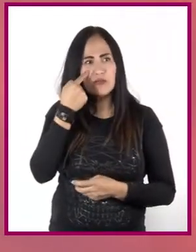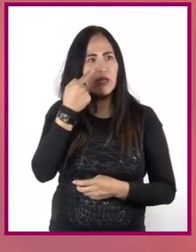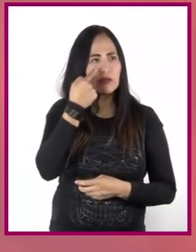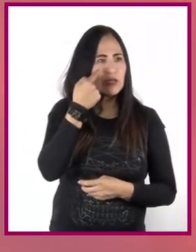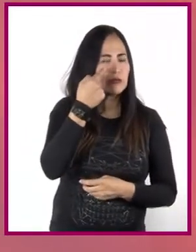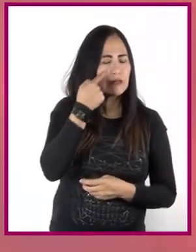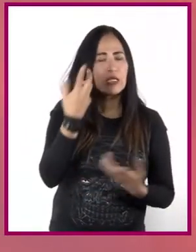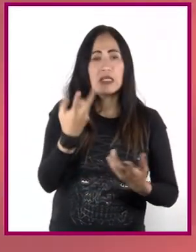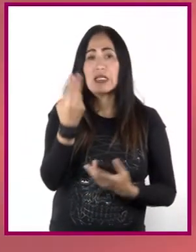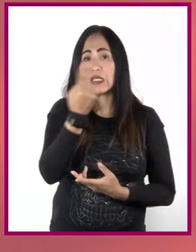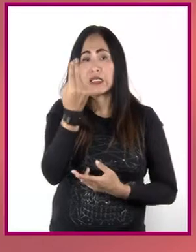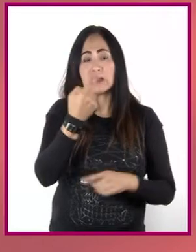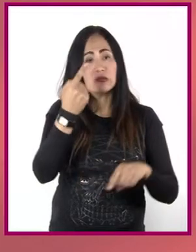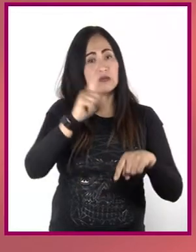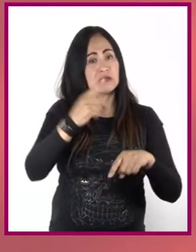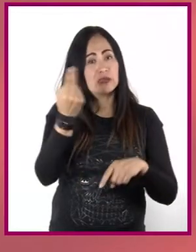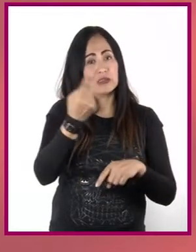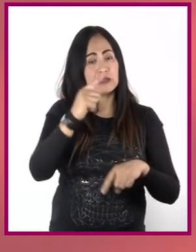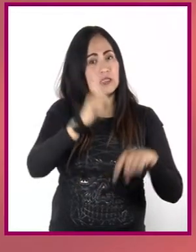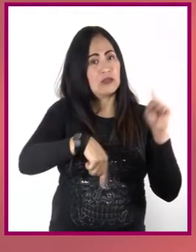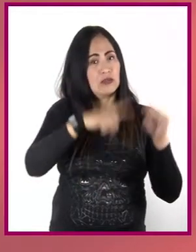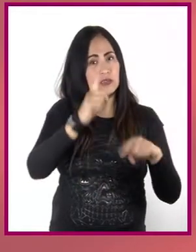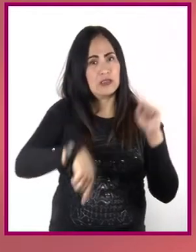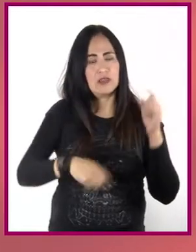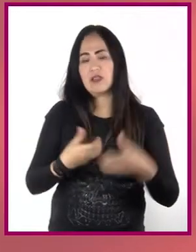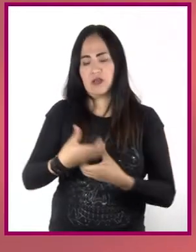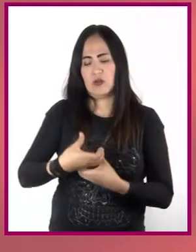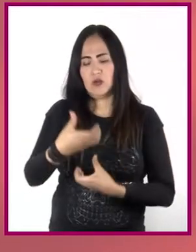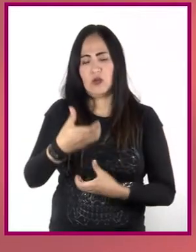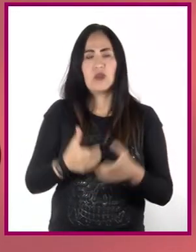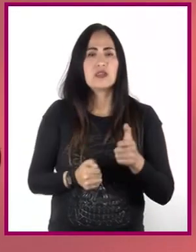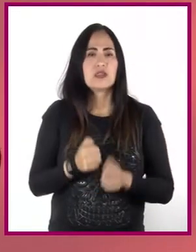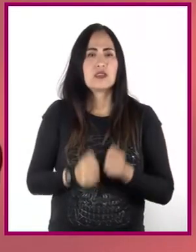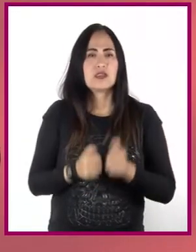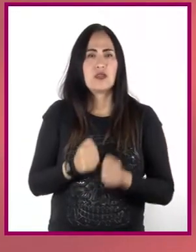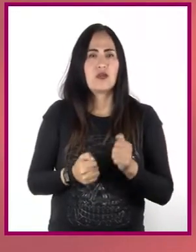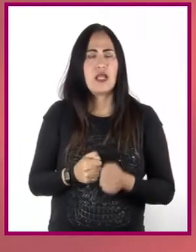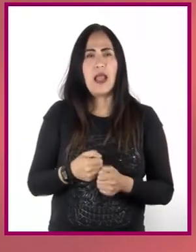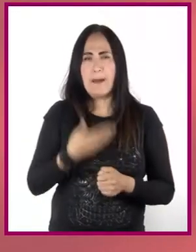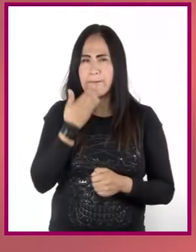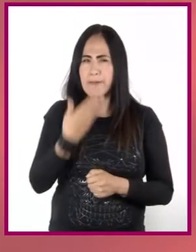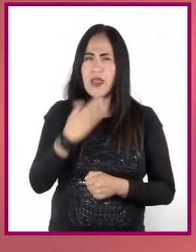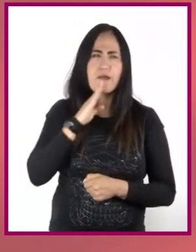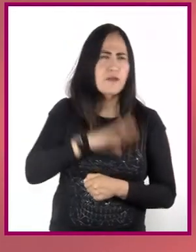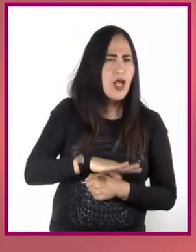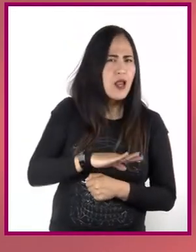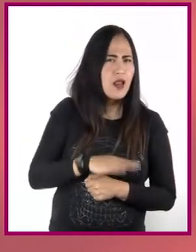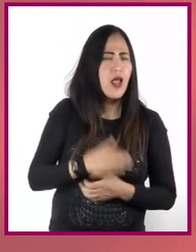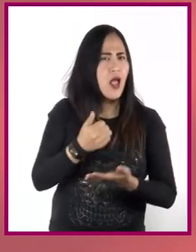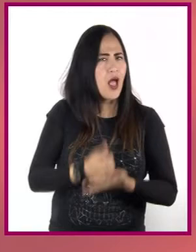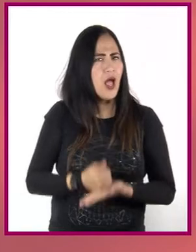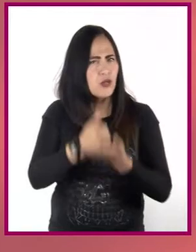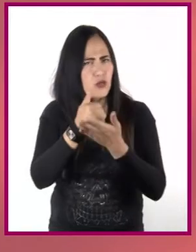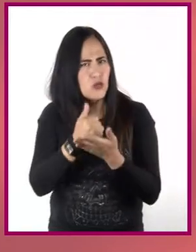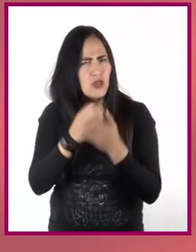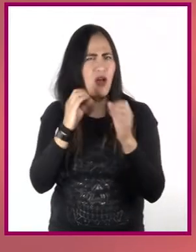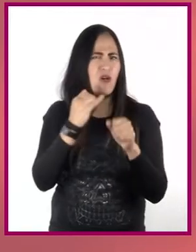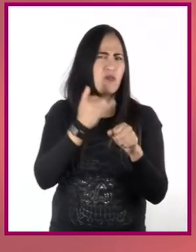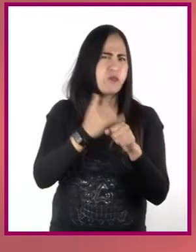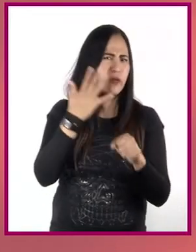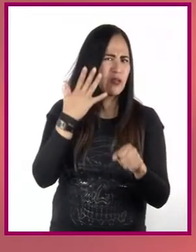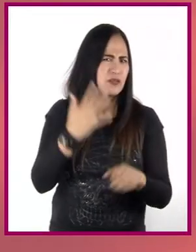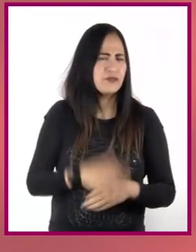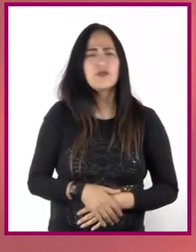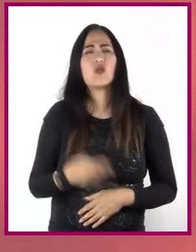práctica que debemos erradicar. Celulares. Amigos o enemigos. ¿Ayudan o estorban?